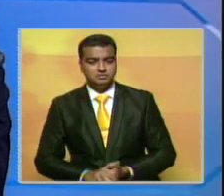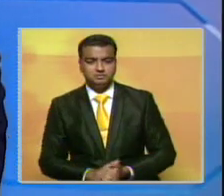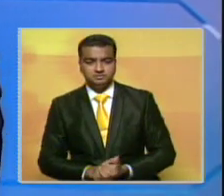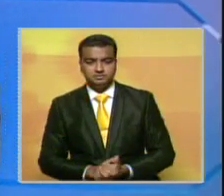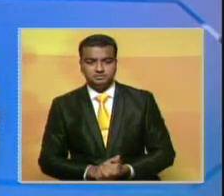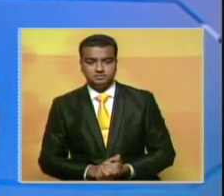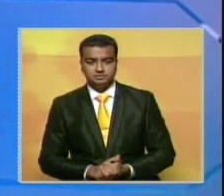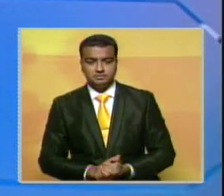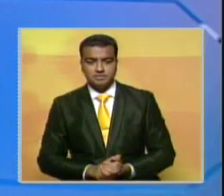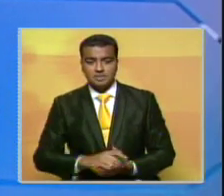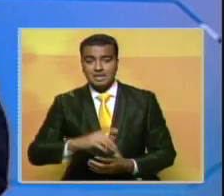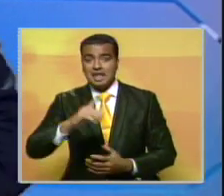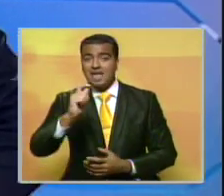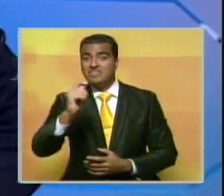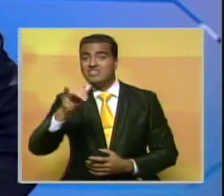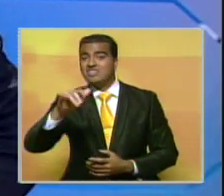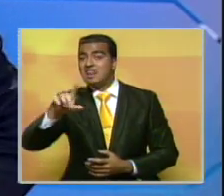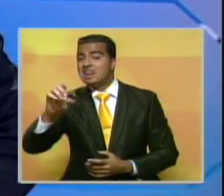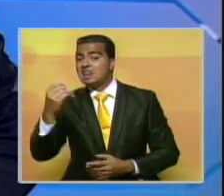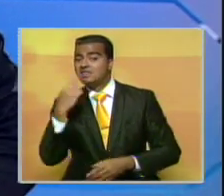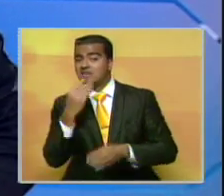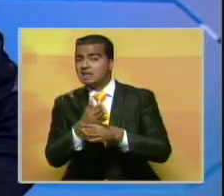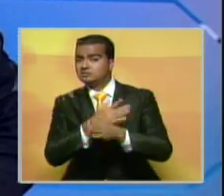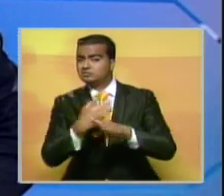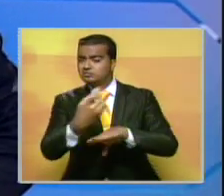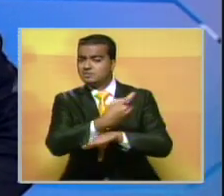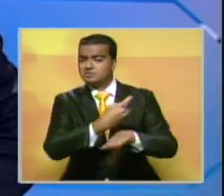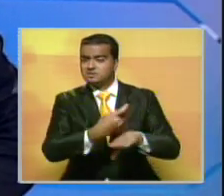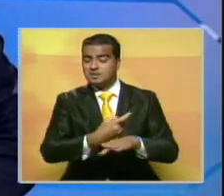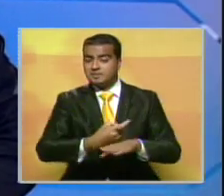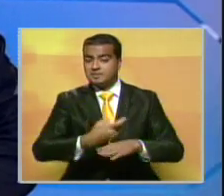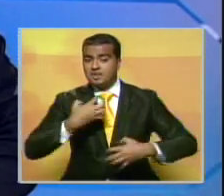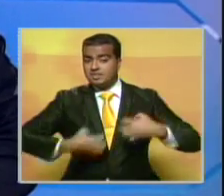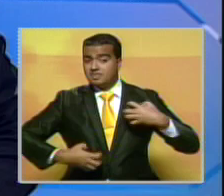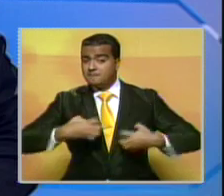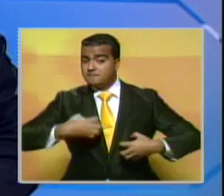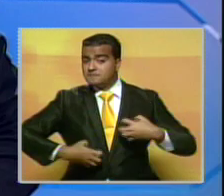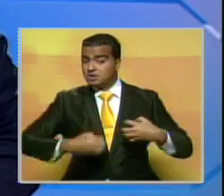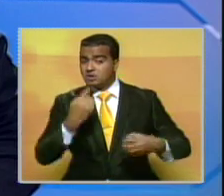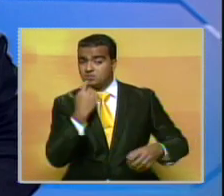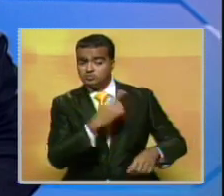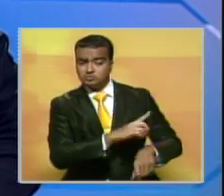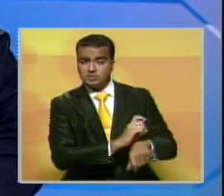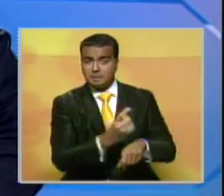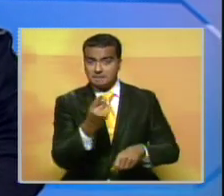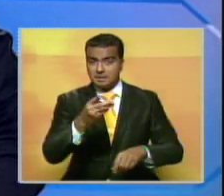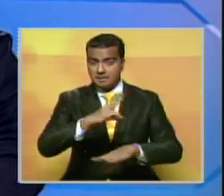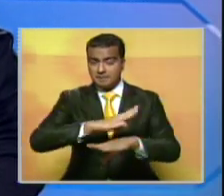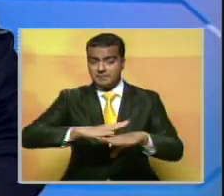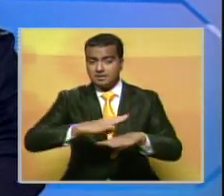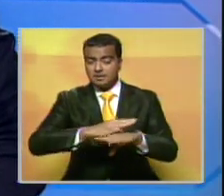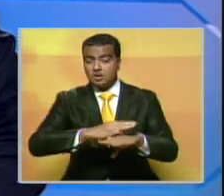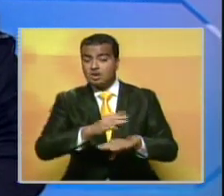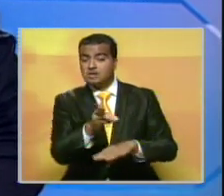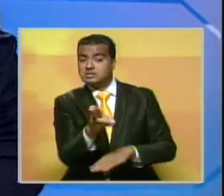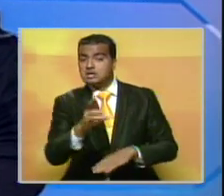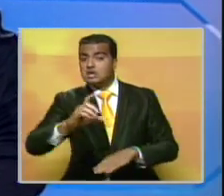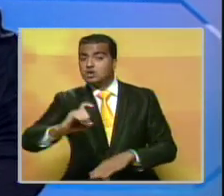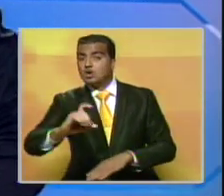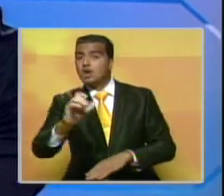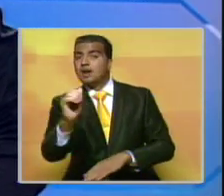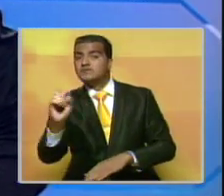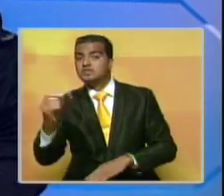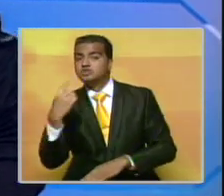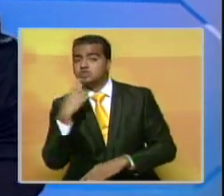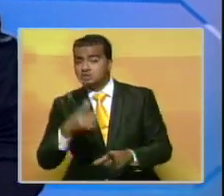En Tailandia, cientos de manifestantes antigubernamentales rodearon este miércoles la oficina provisional de la primera ministra Yingluck Shinawatra